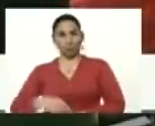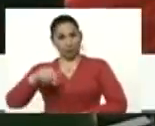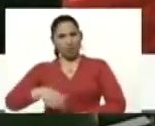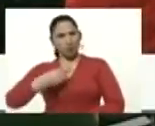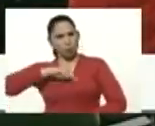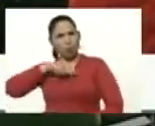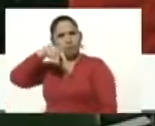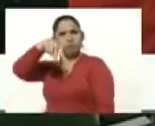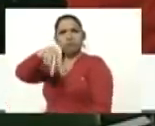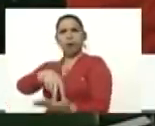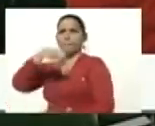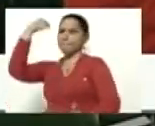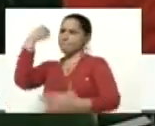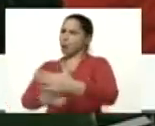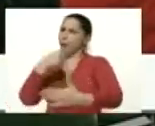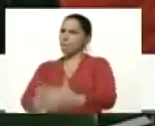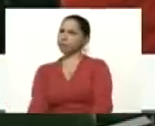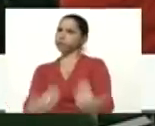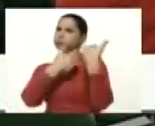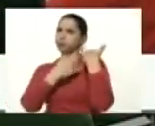pie batallando.